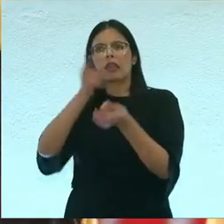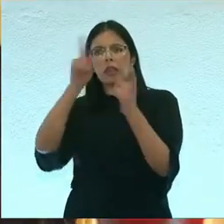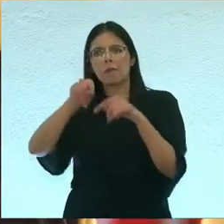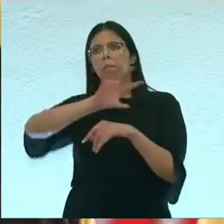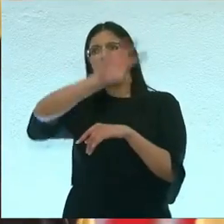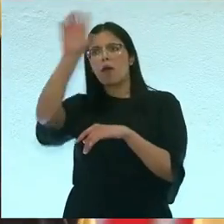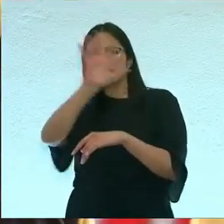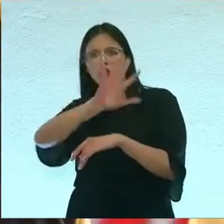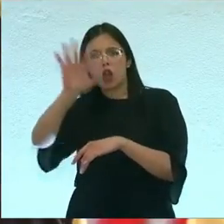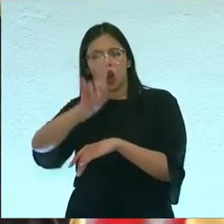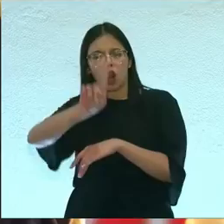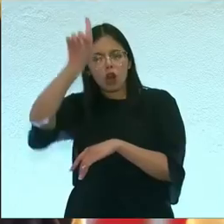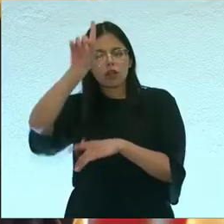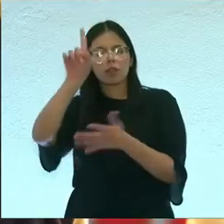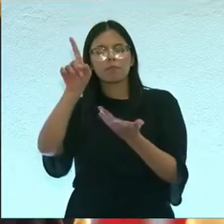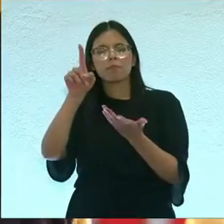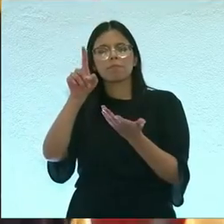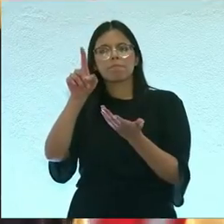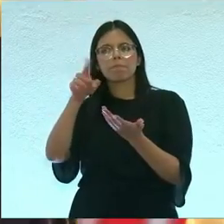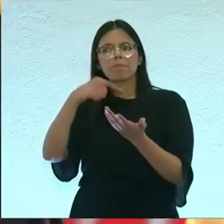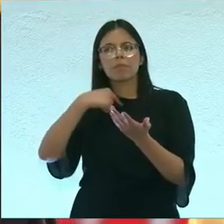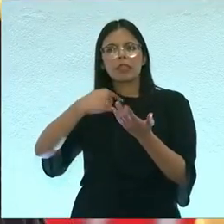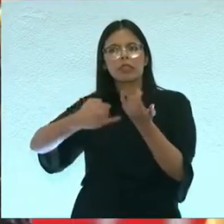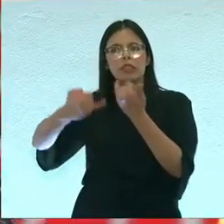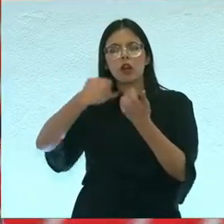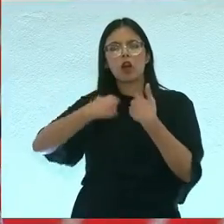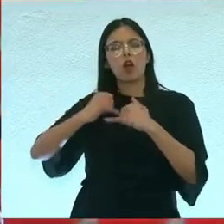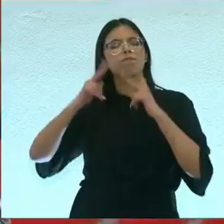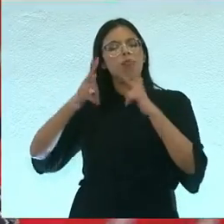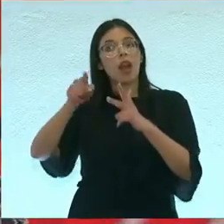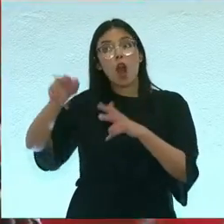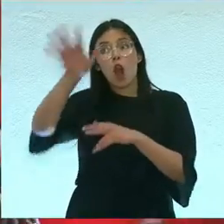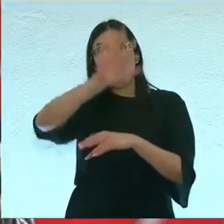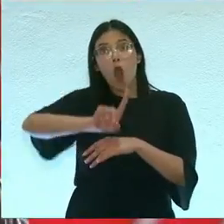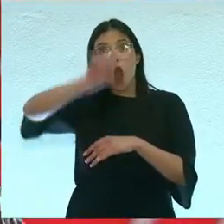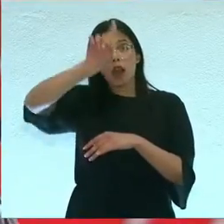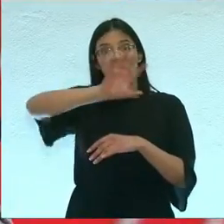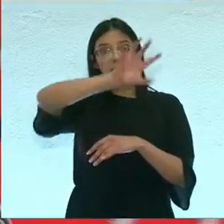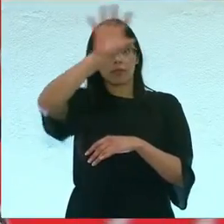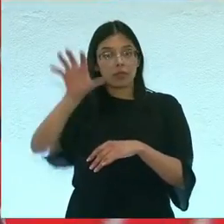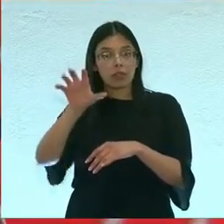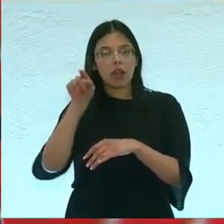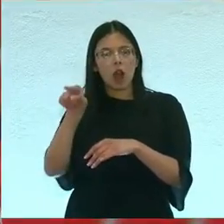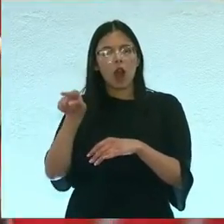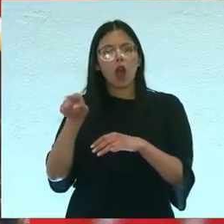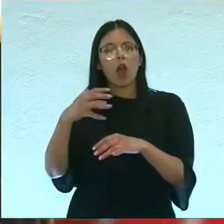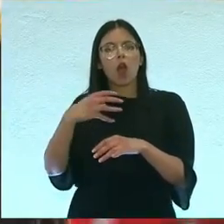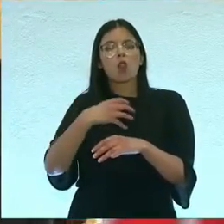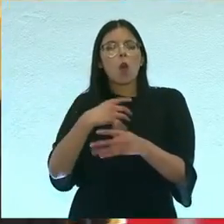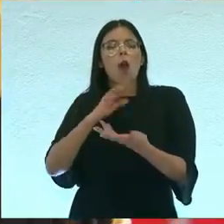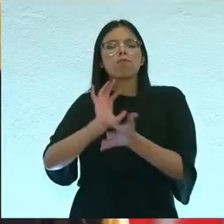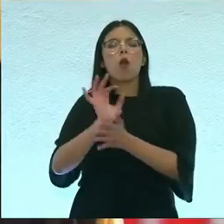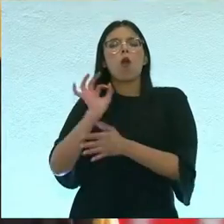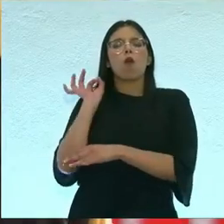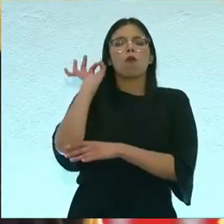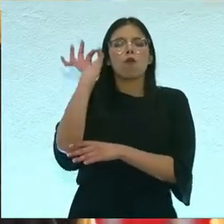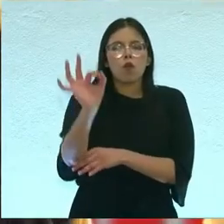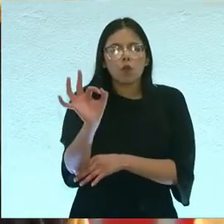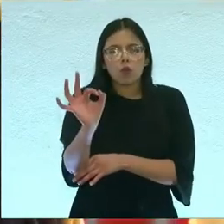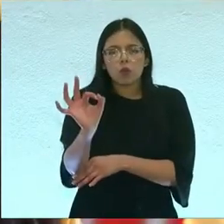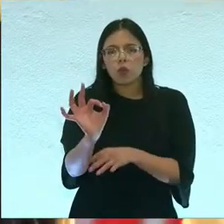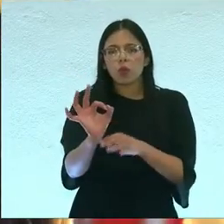habría que contestarles el norte argentino es dueño de parte del futuro no solo de la